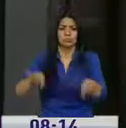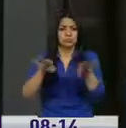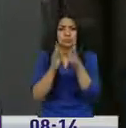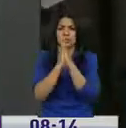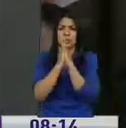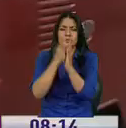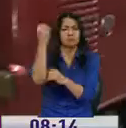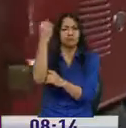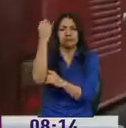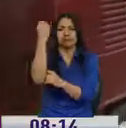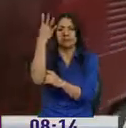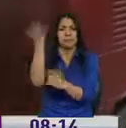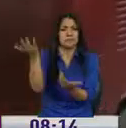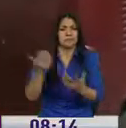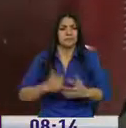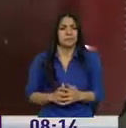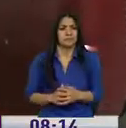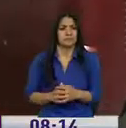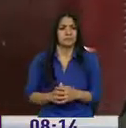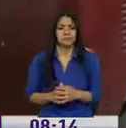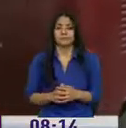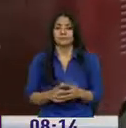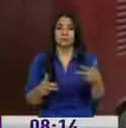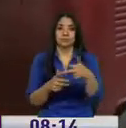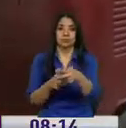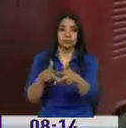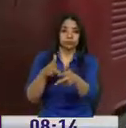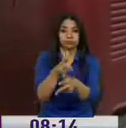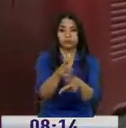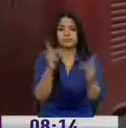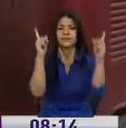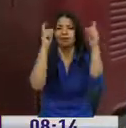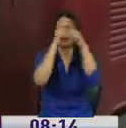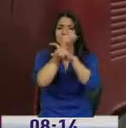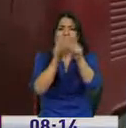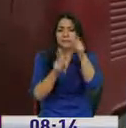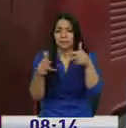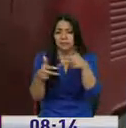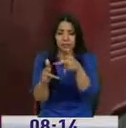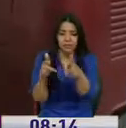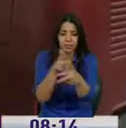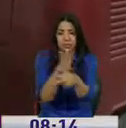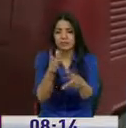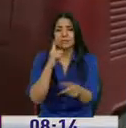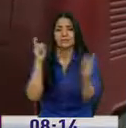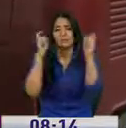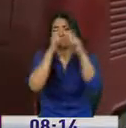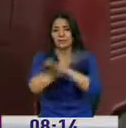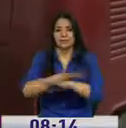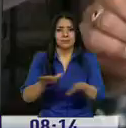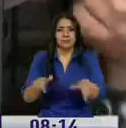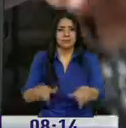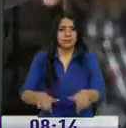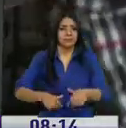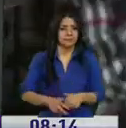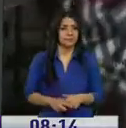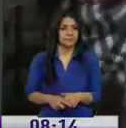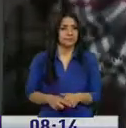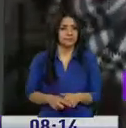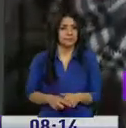un semáforo aquí, eso sí. Porque es muy difícil para que crucen las personas de lado y allá hacia acá.